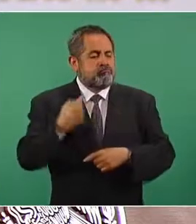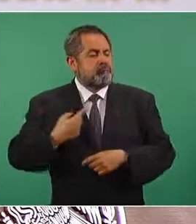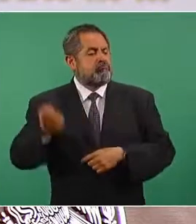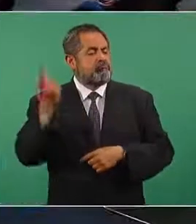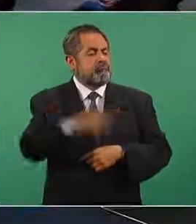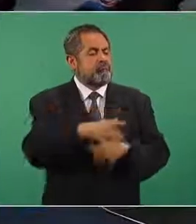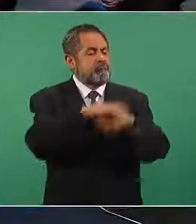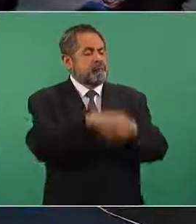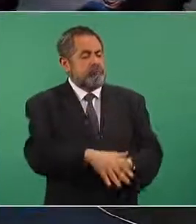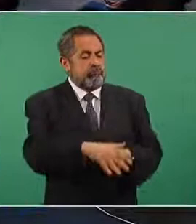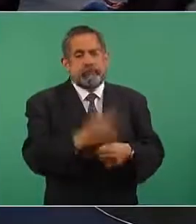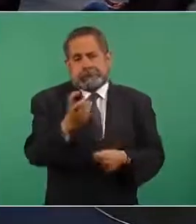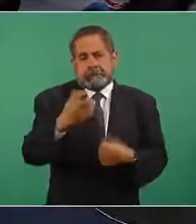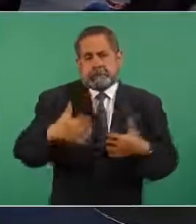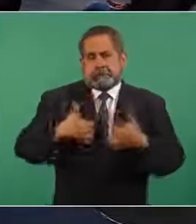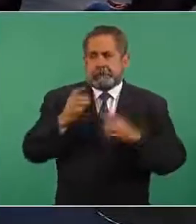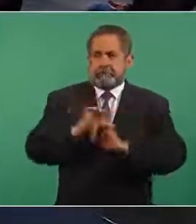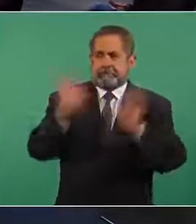imposiciones,